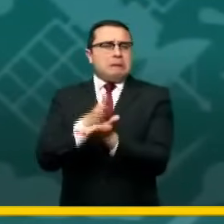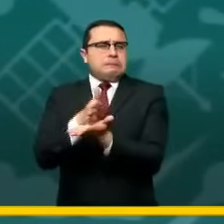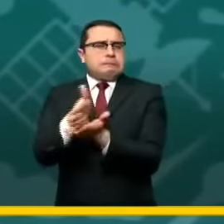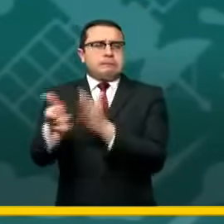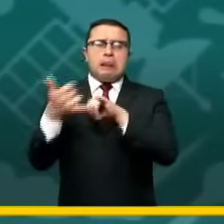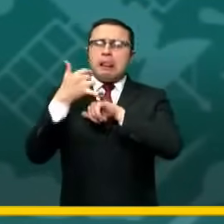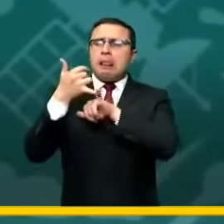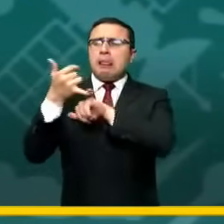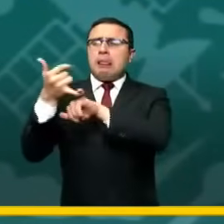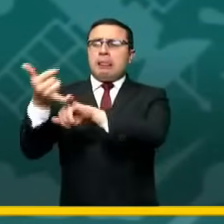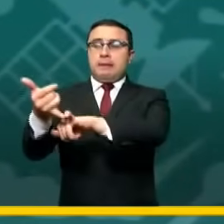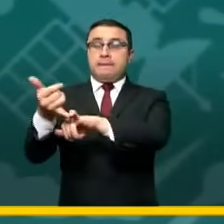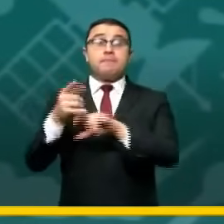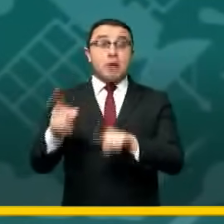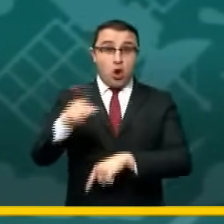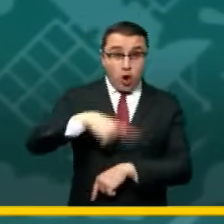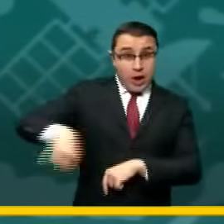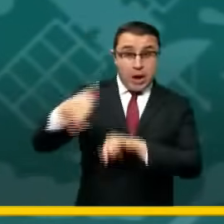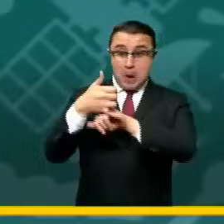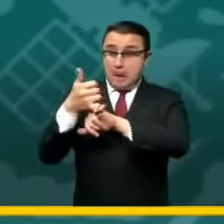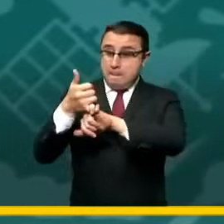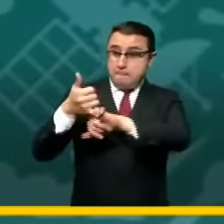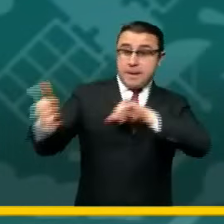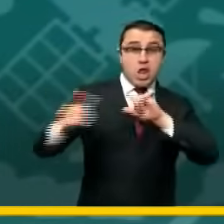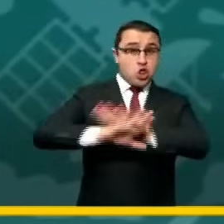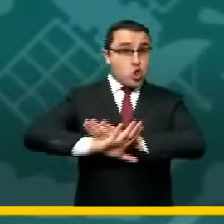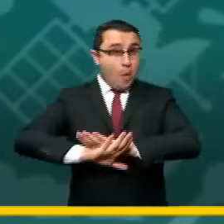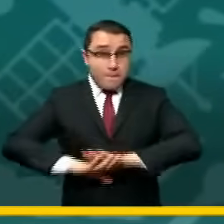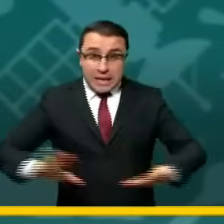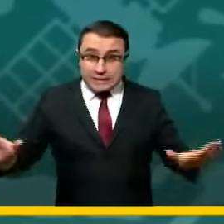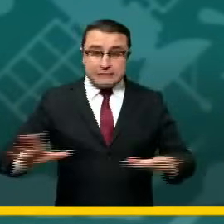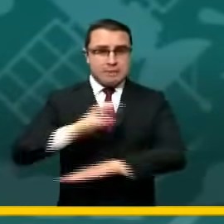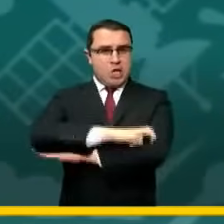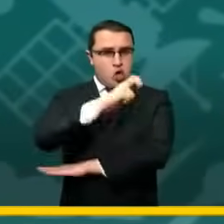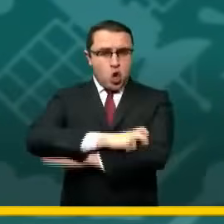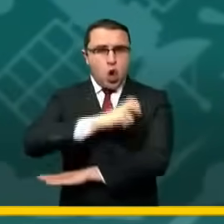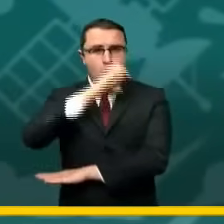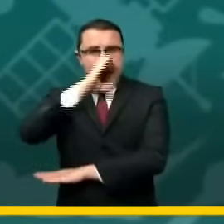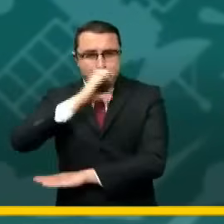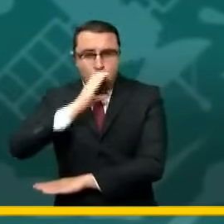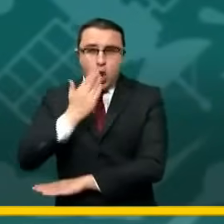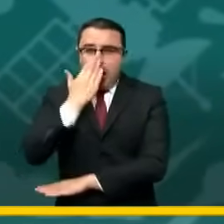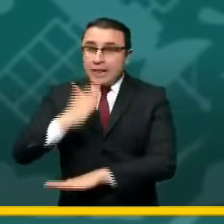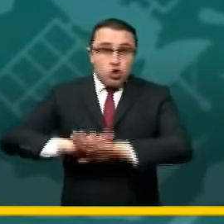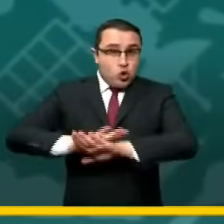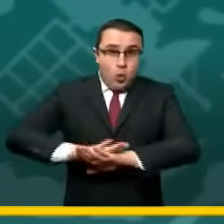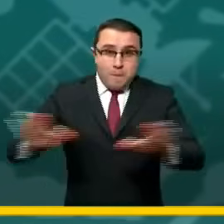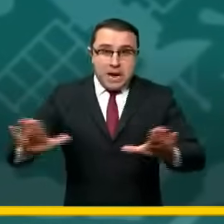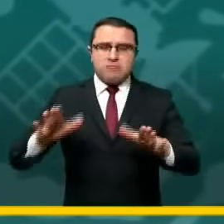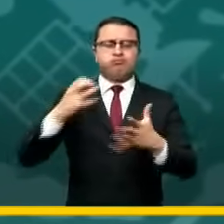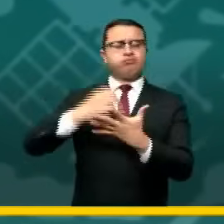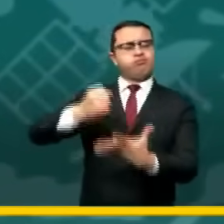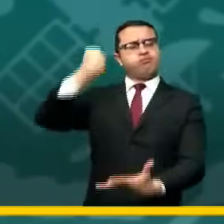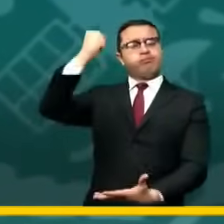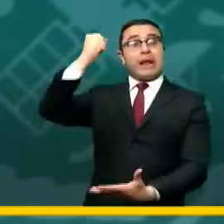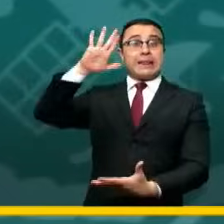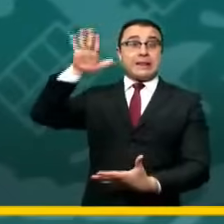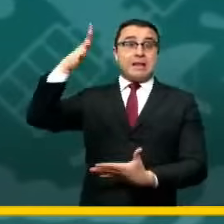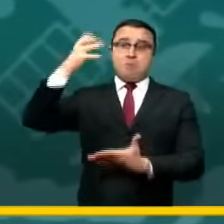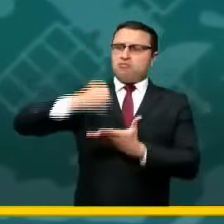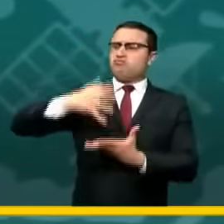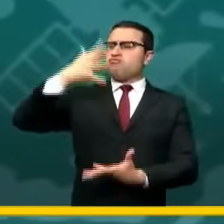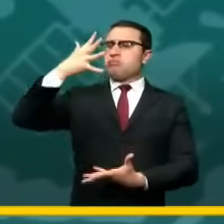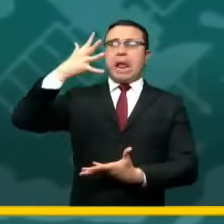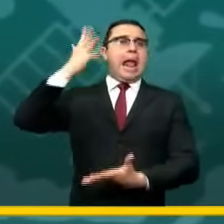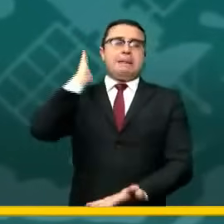Eso disminuiría radicalmente y desbarataría la estructura de la riqueza.